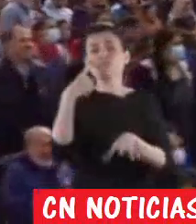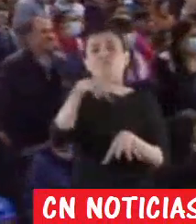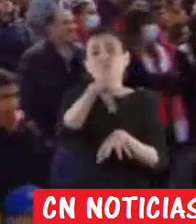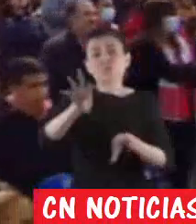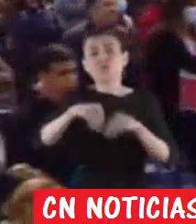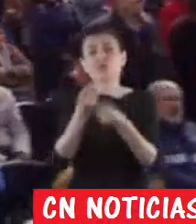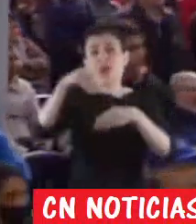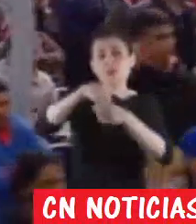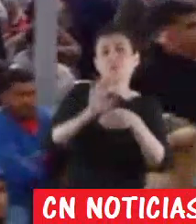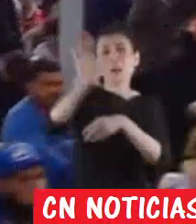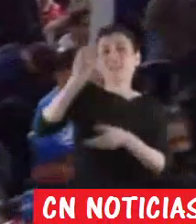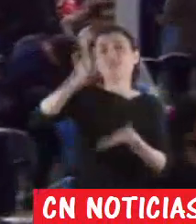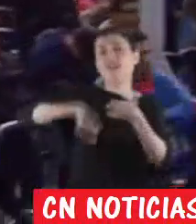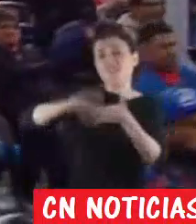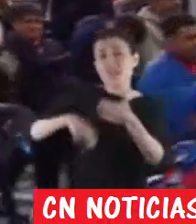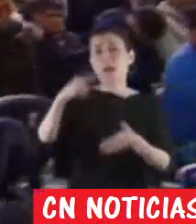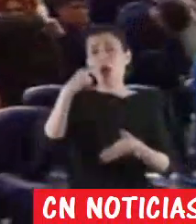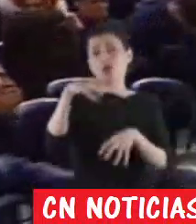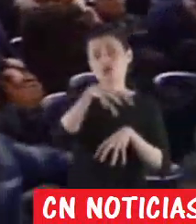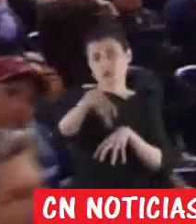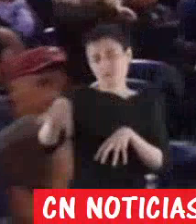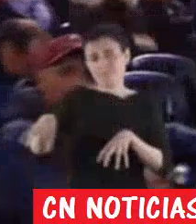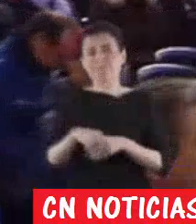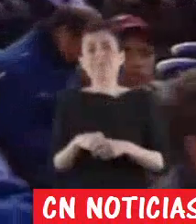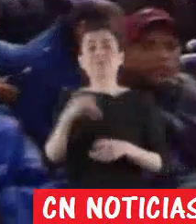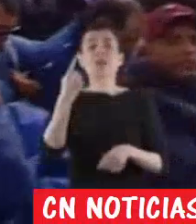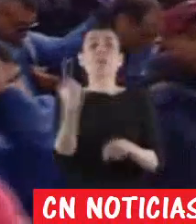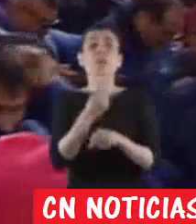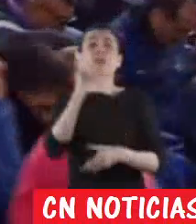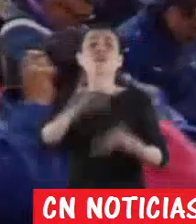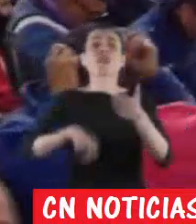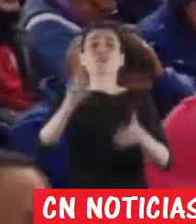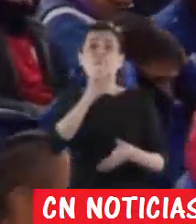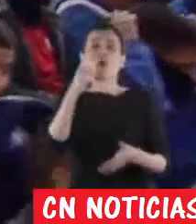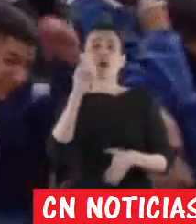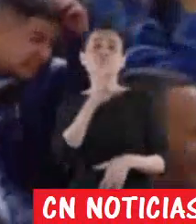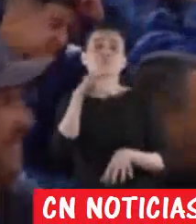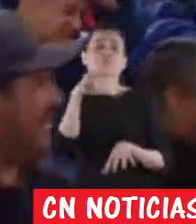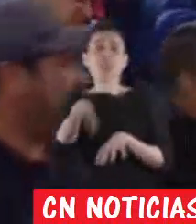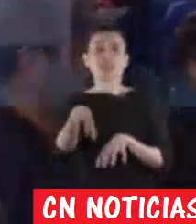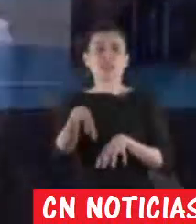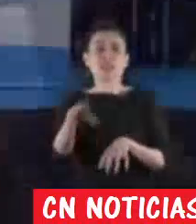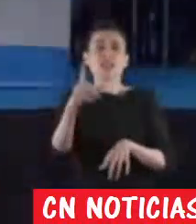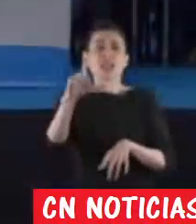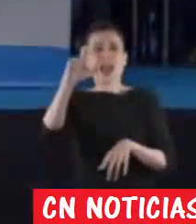lugar, firmará el acta la intendenta municipal de Lomas de Zamora, Marina Lessi.